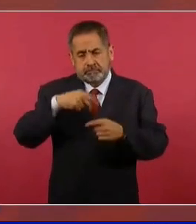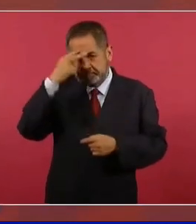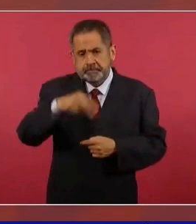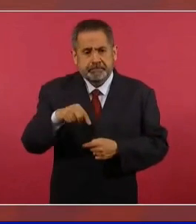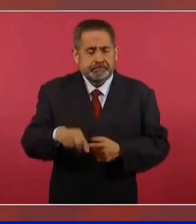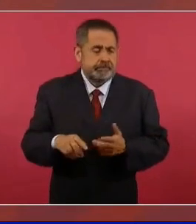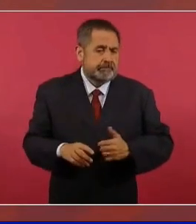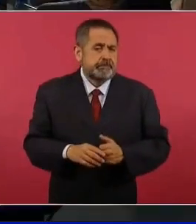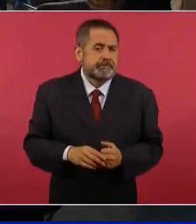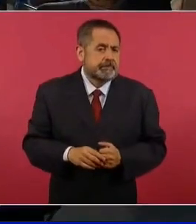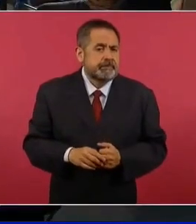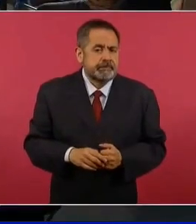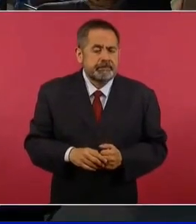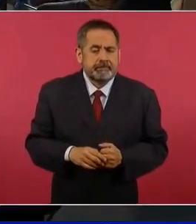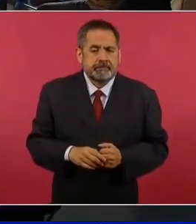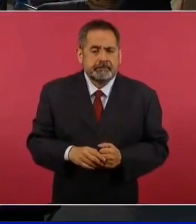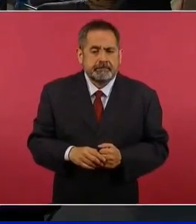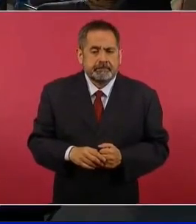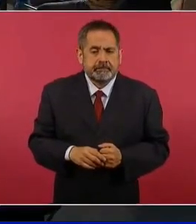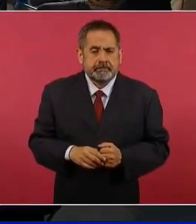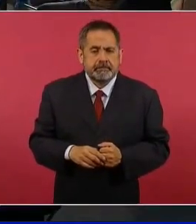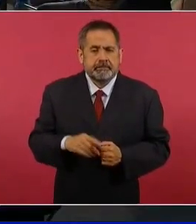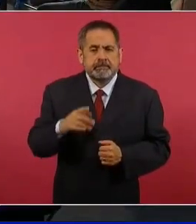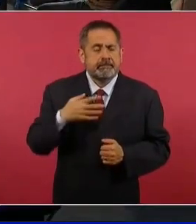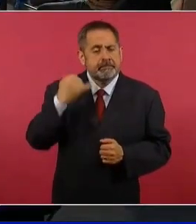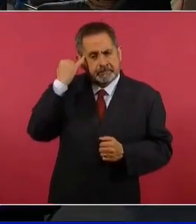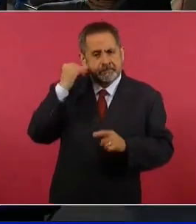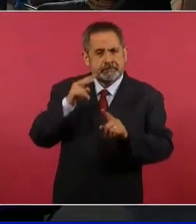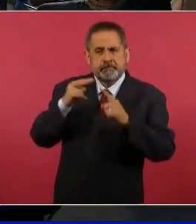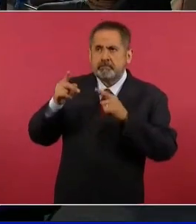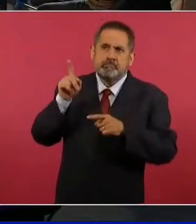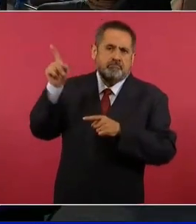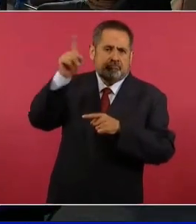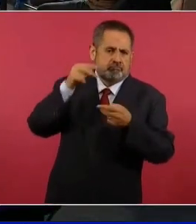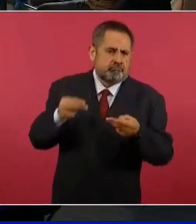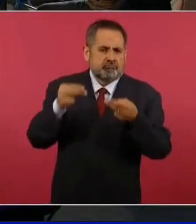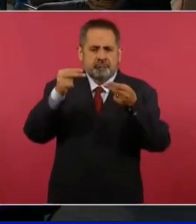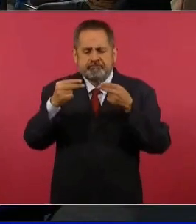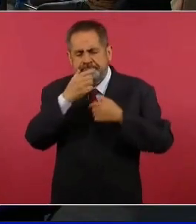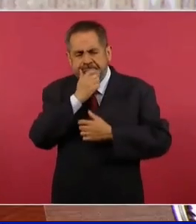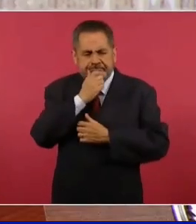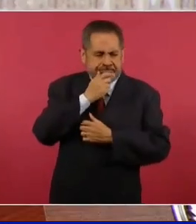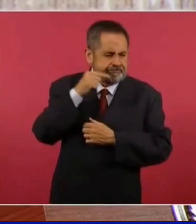Esto desde la visión de los hombres de negocio.